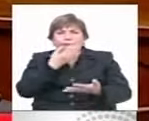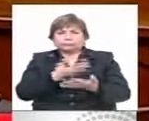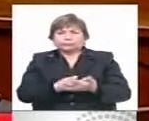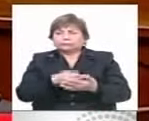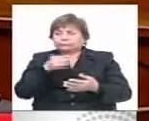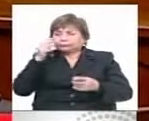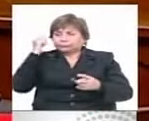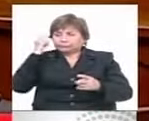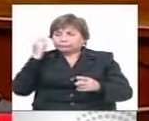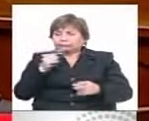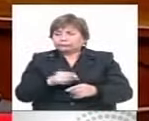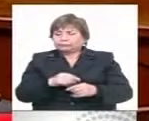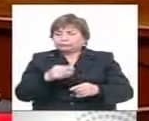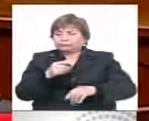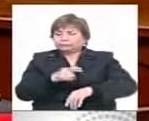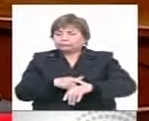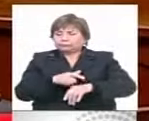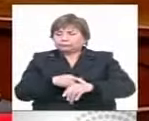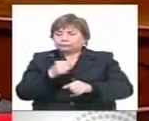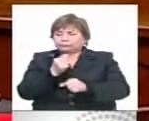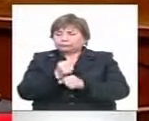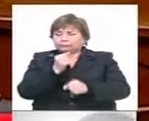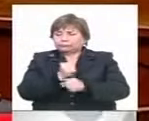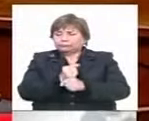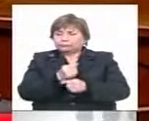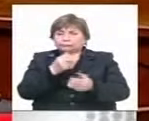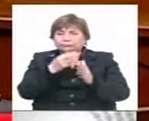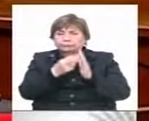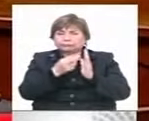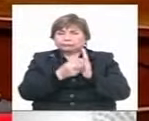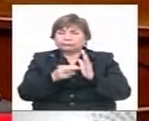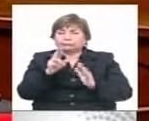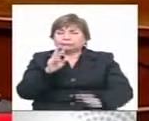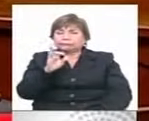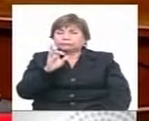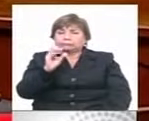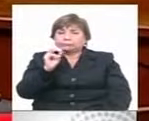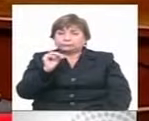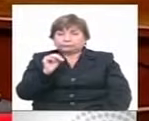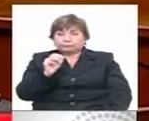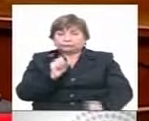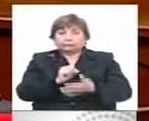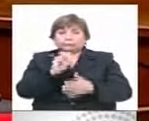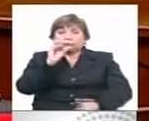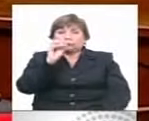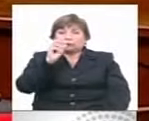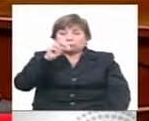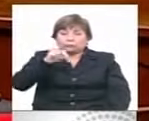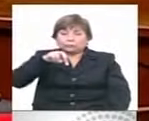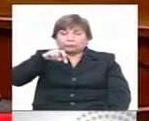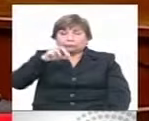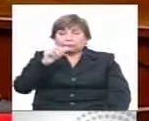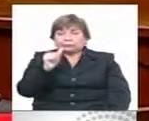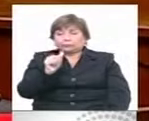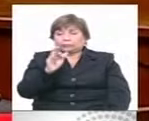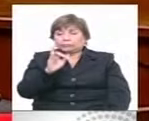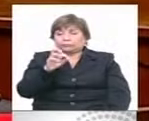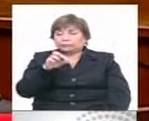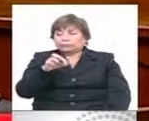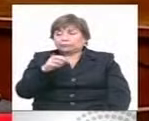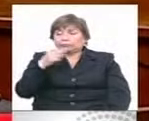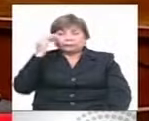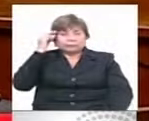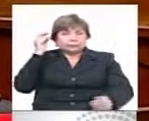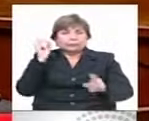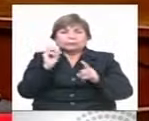ese sentido, mientras elaboramos una propuesta de reforma integral del sistema de la ONP y las AFPs, nuestro